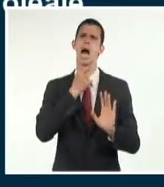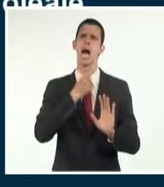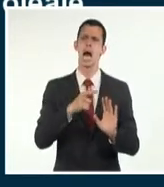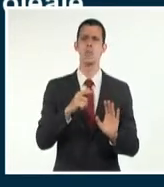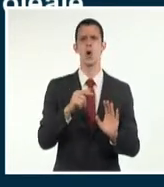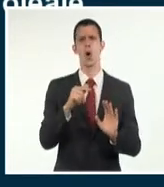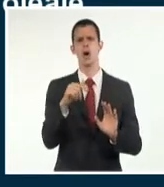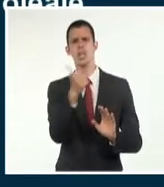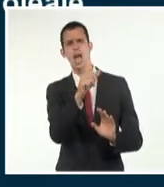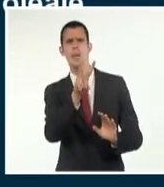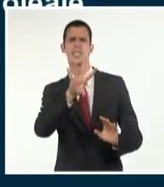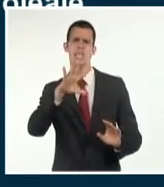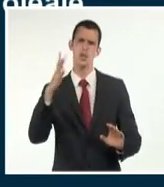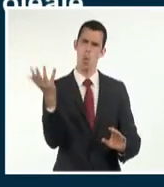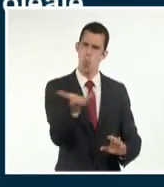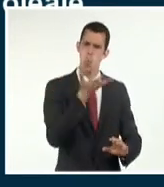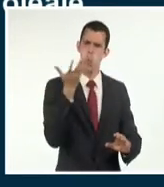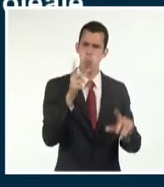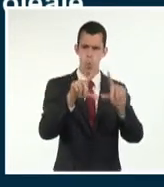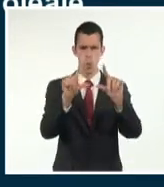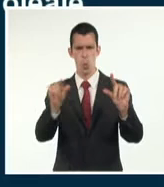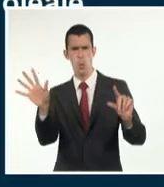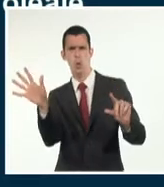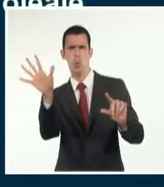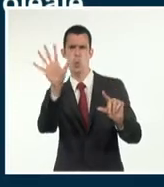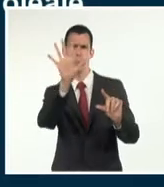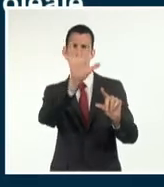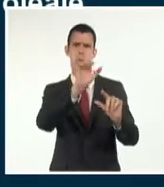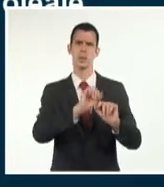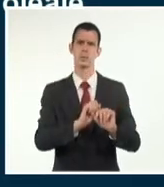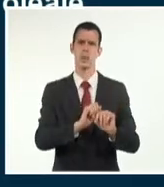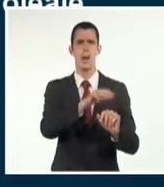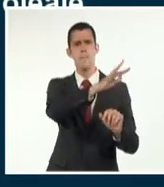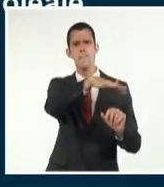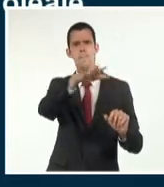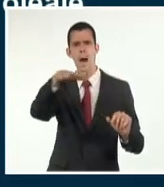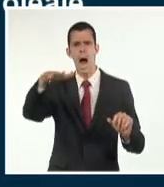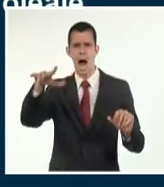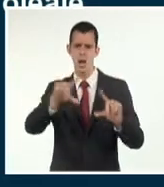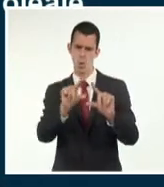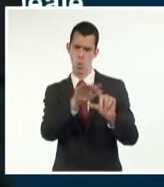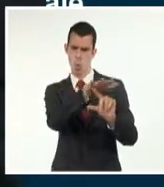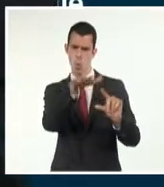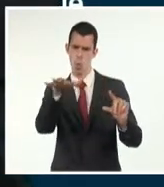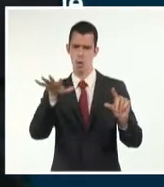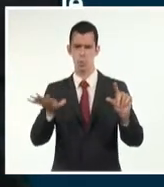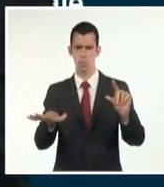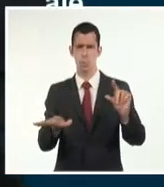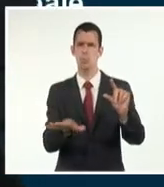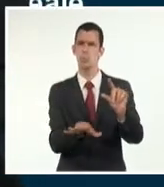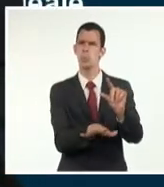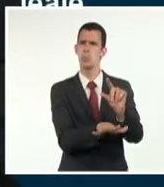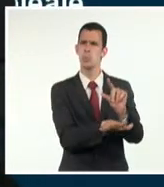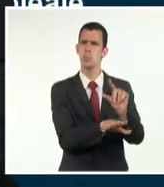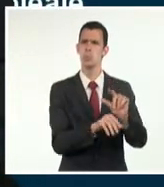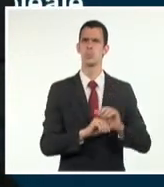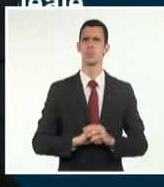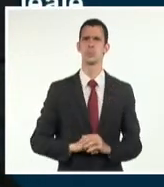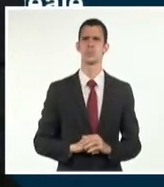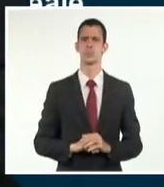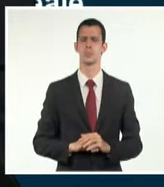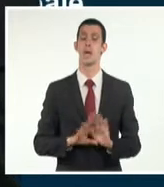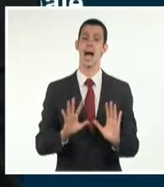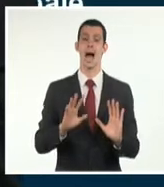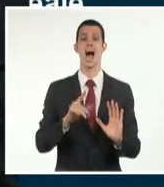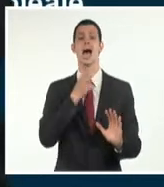del oriente del país, con brisas hacia zonas de la costa sur. En el mar, oleaje para la costa norte oriental, poco oleaje para el resto de nuestros litorales, excepto en el norte